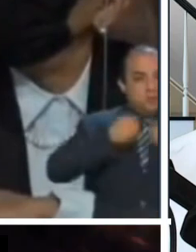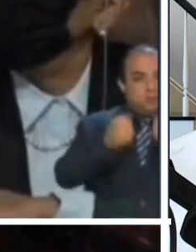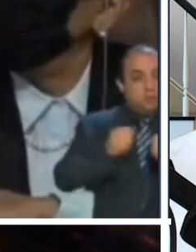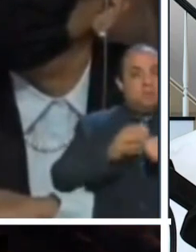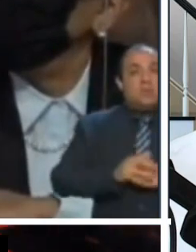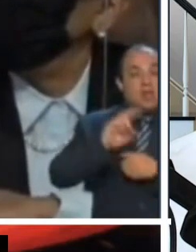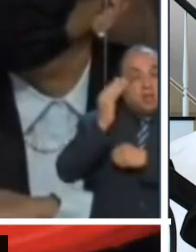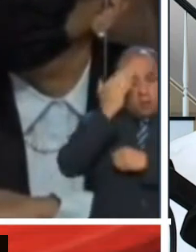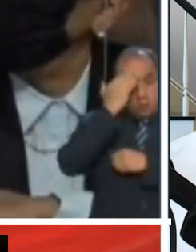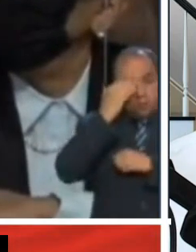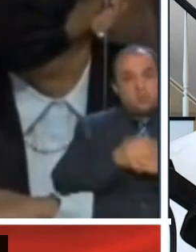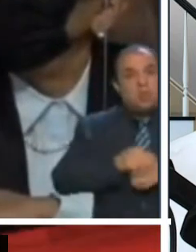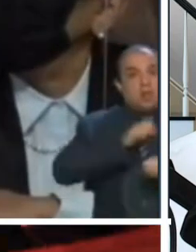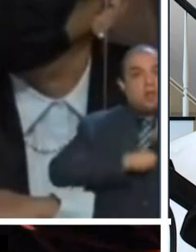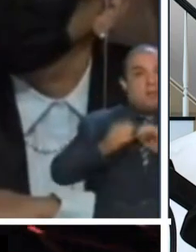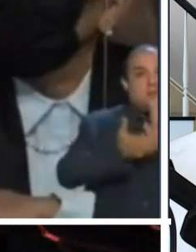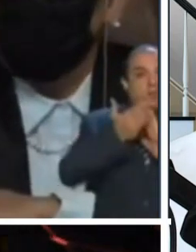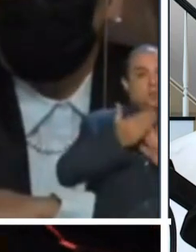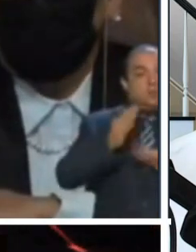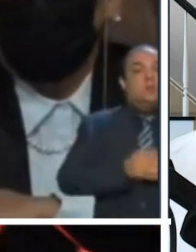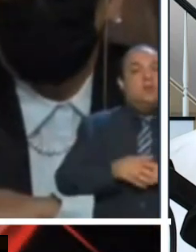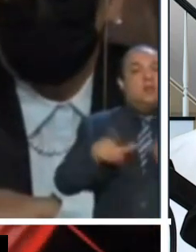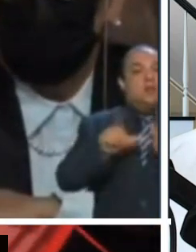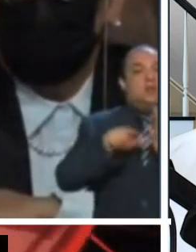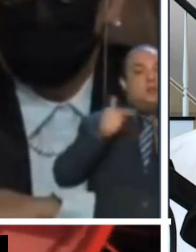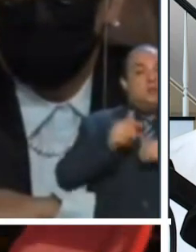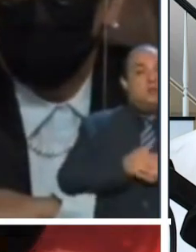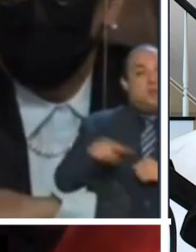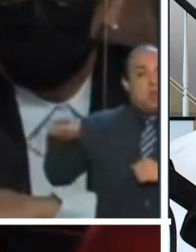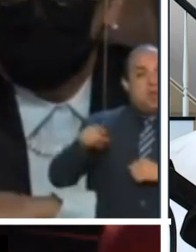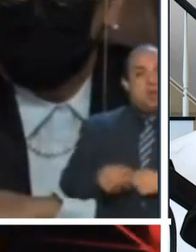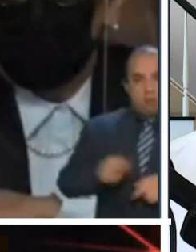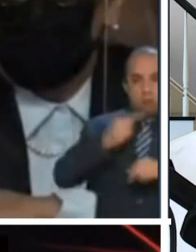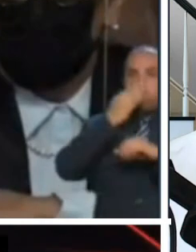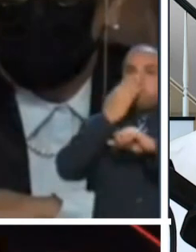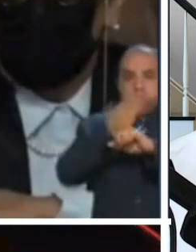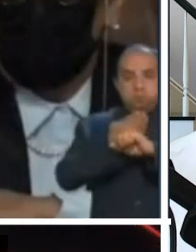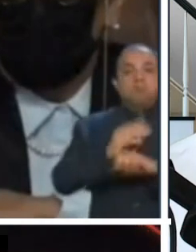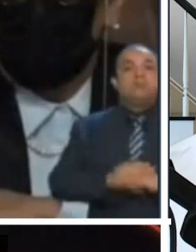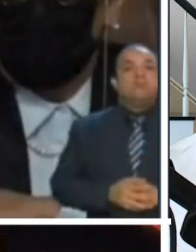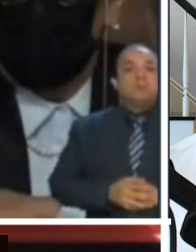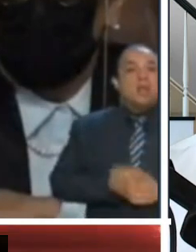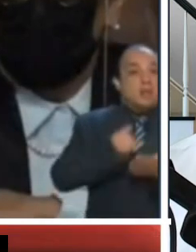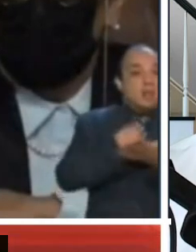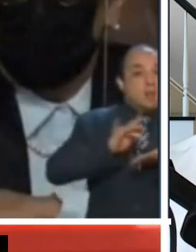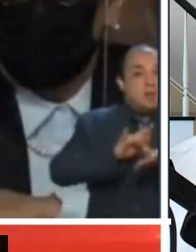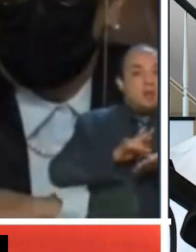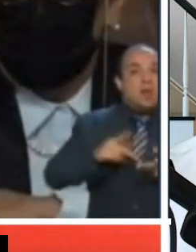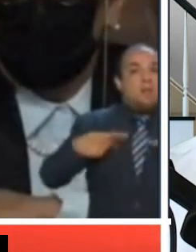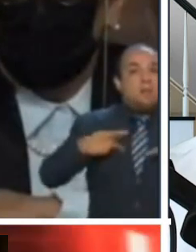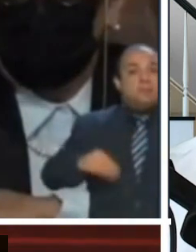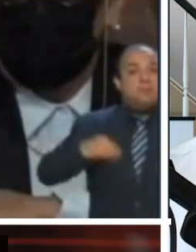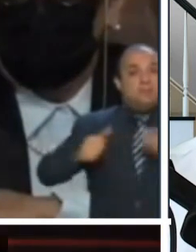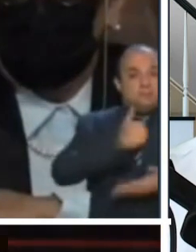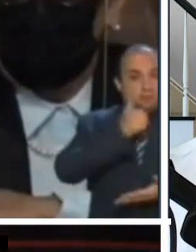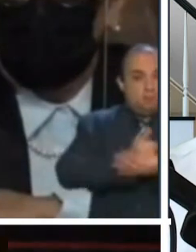Queremos reconocer que las empresas que construyeron la línea han estado a la altura de las circunstancias y han decidido apoyar a los habitantes de la